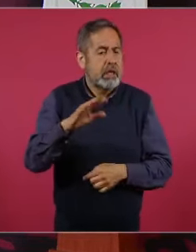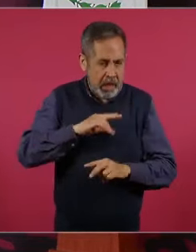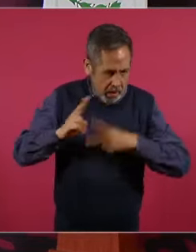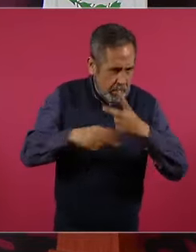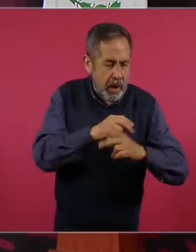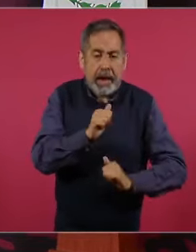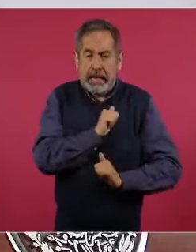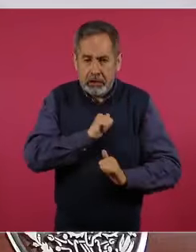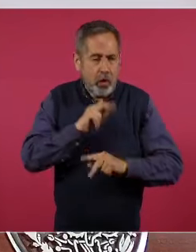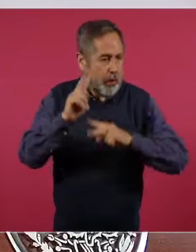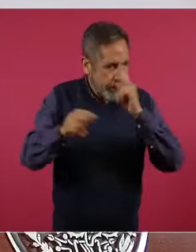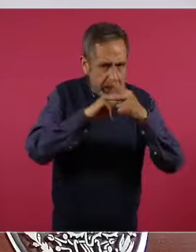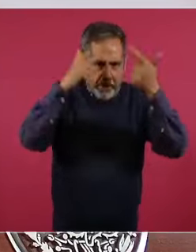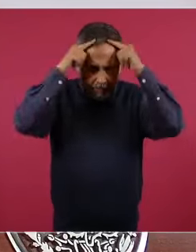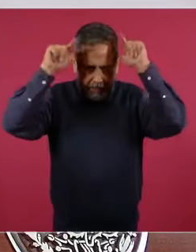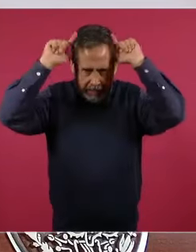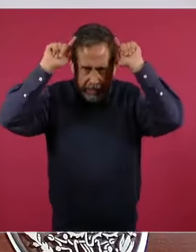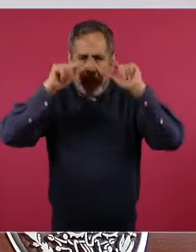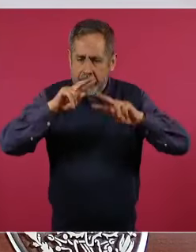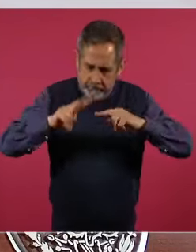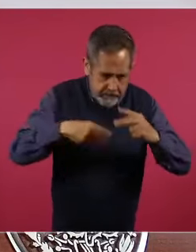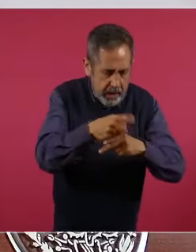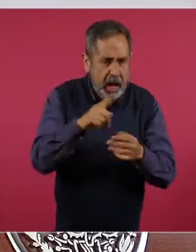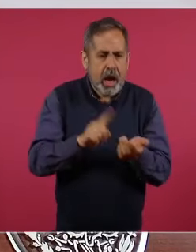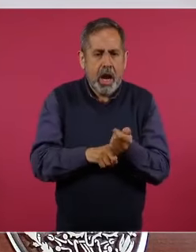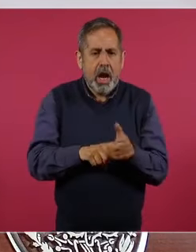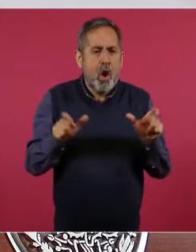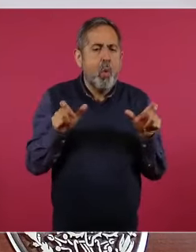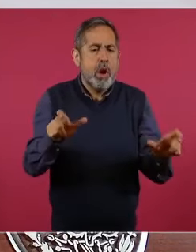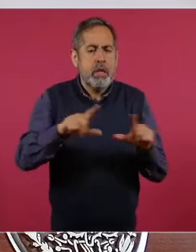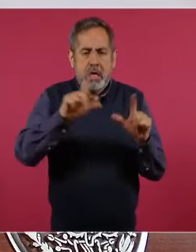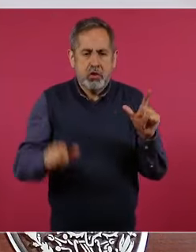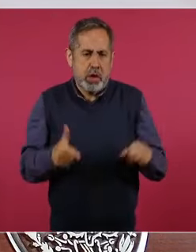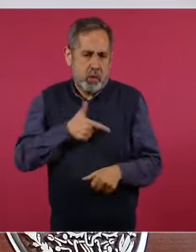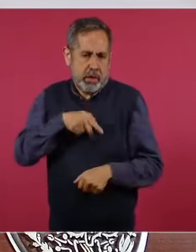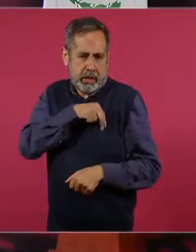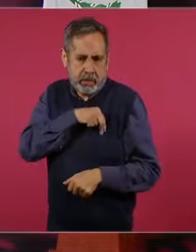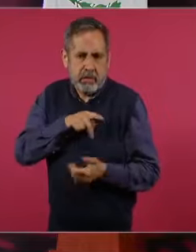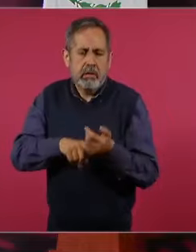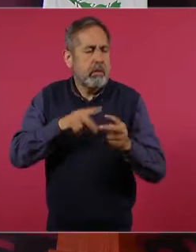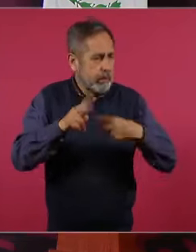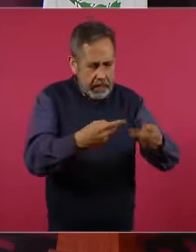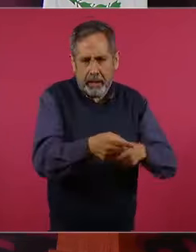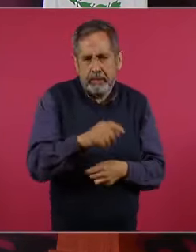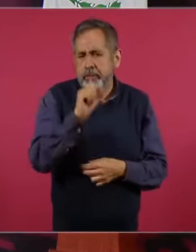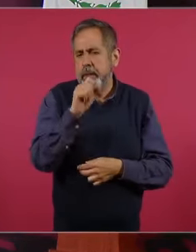está la marina, está la Guardia Nacional. Decirle a la gente